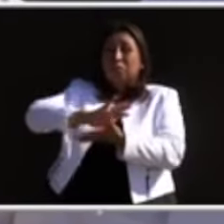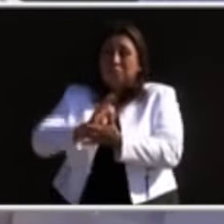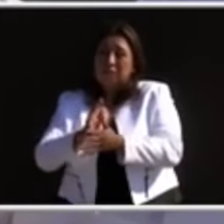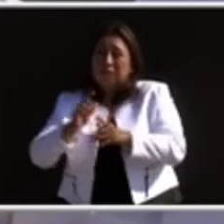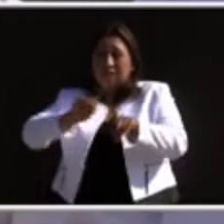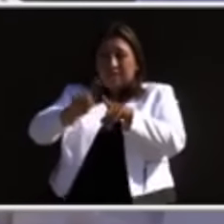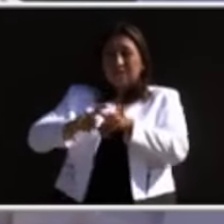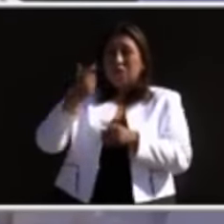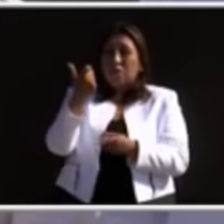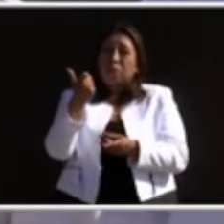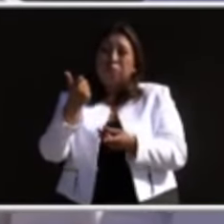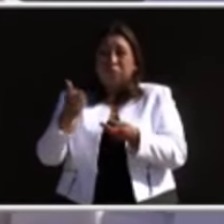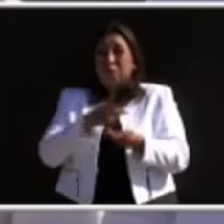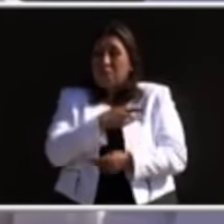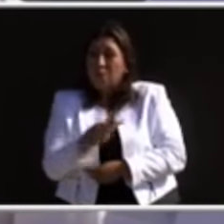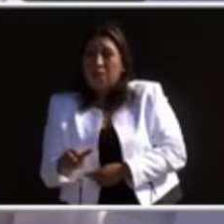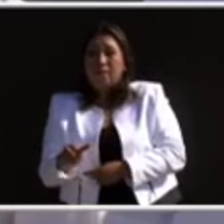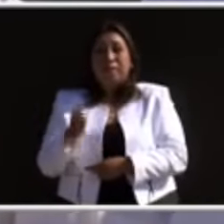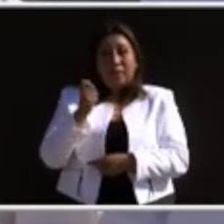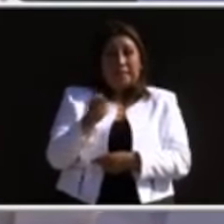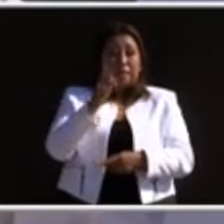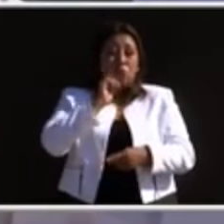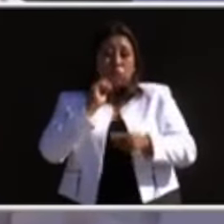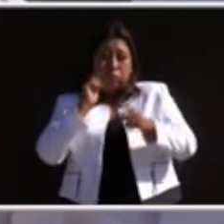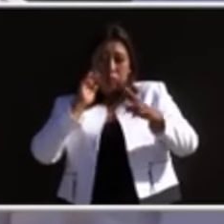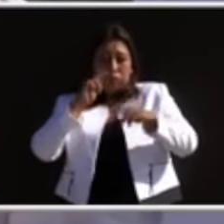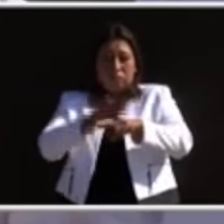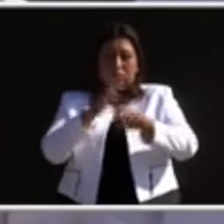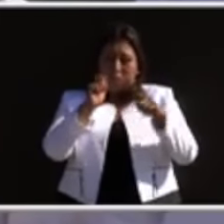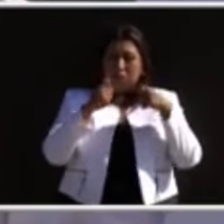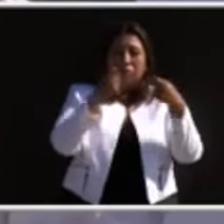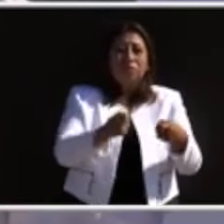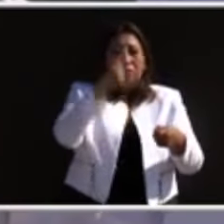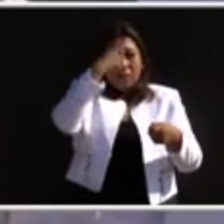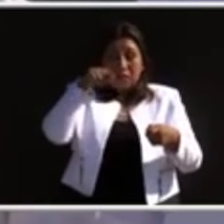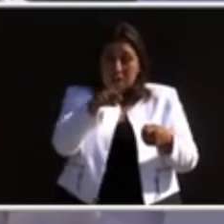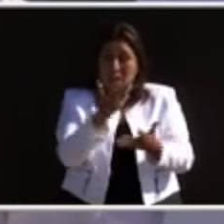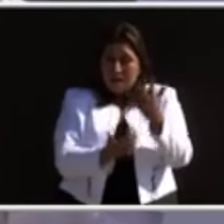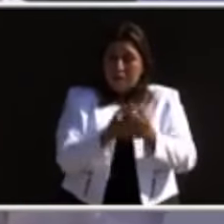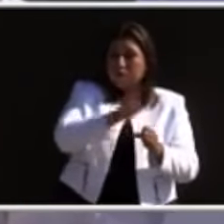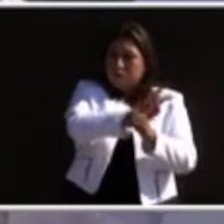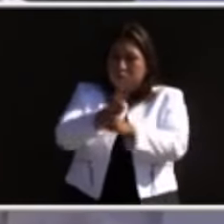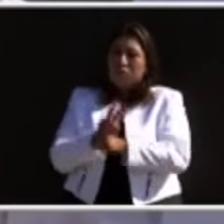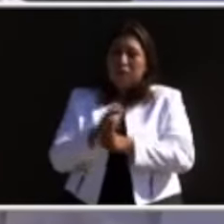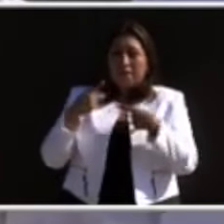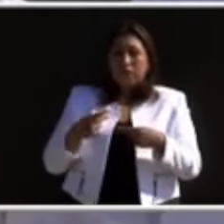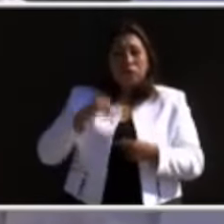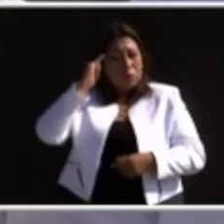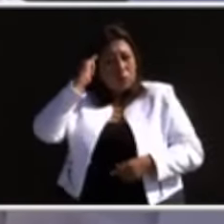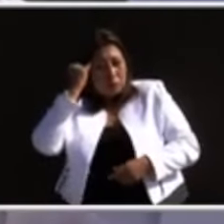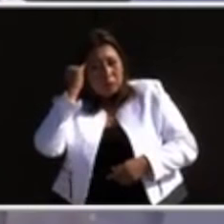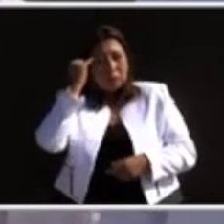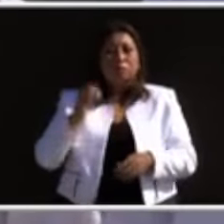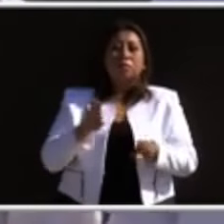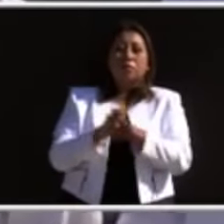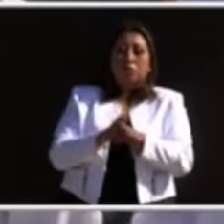gran relevancia, atender las zonas indígenas de nuestro estado. Este instituto dependerá directamente del gobernador